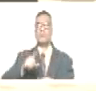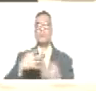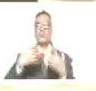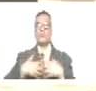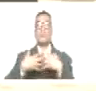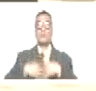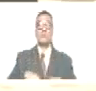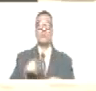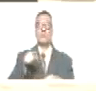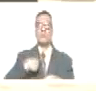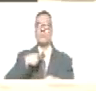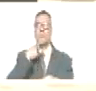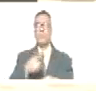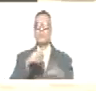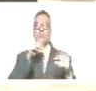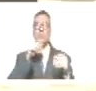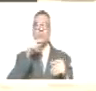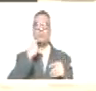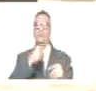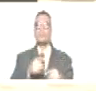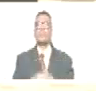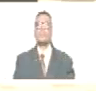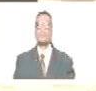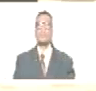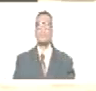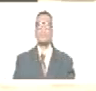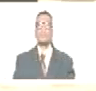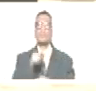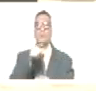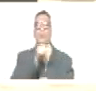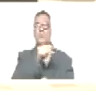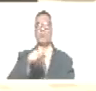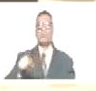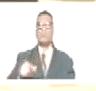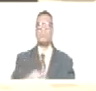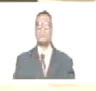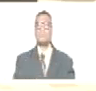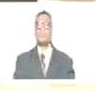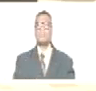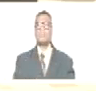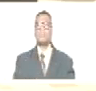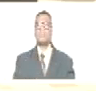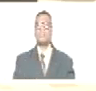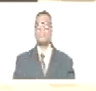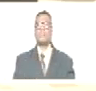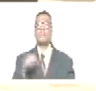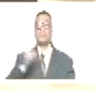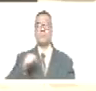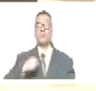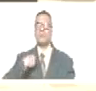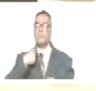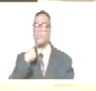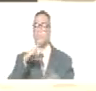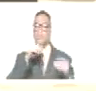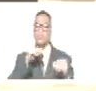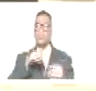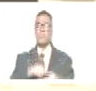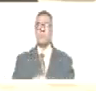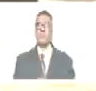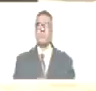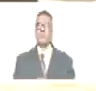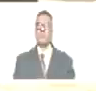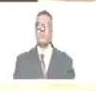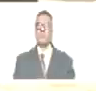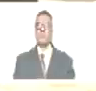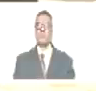sabes quién habla? Esa gente, ¿vale? Sí hablan. Dicen